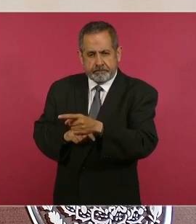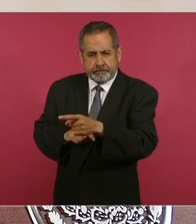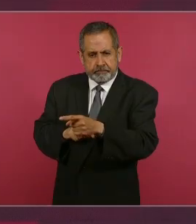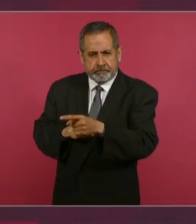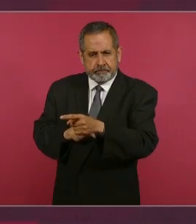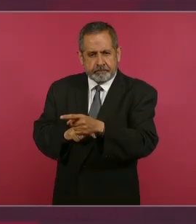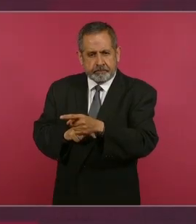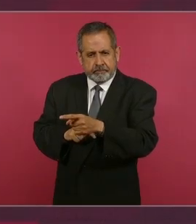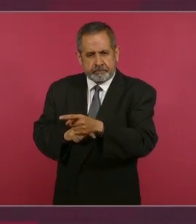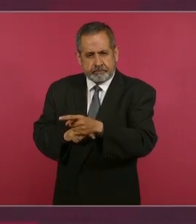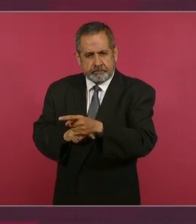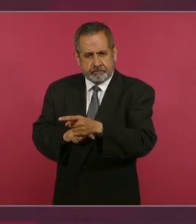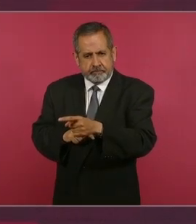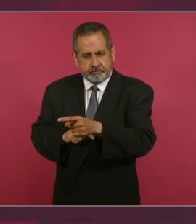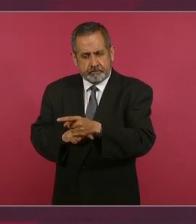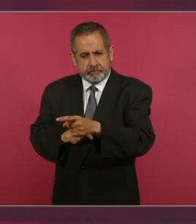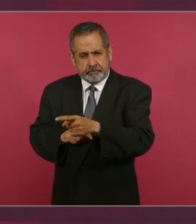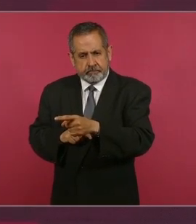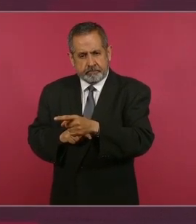y